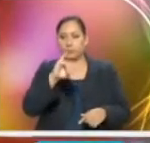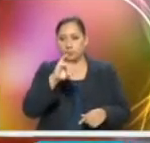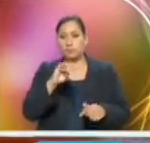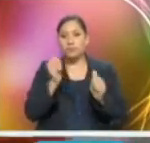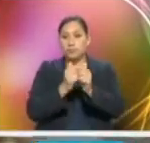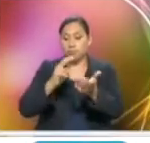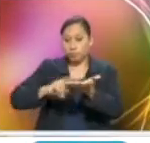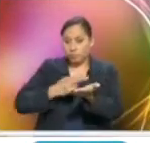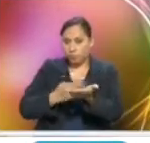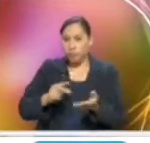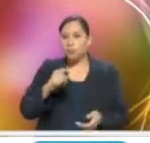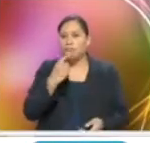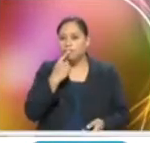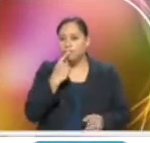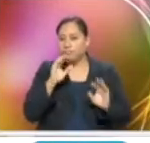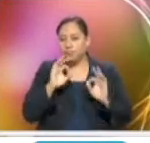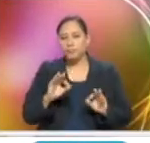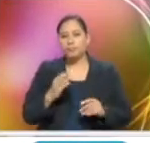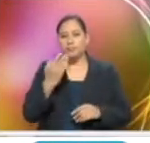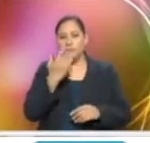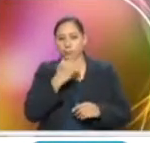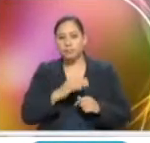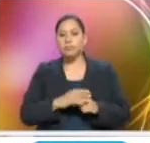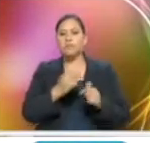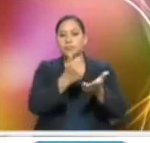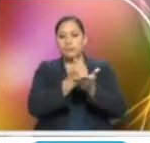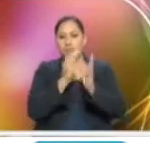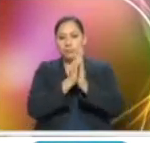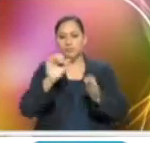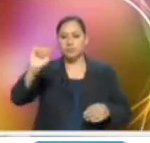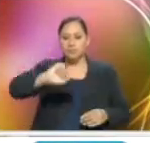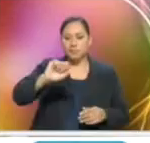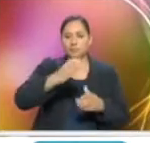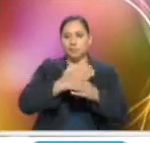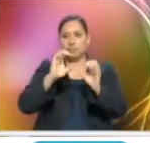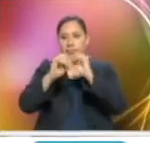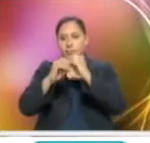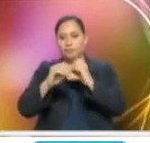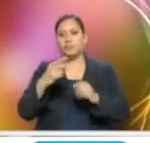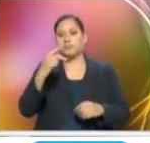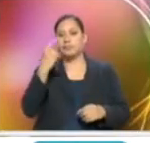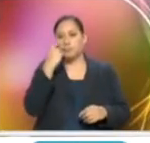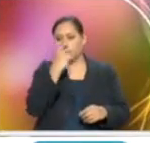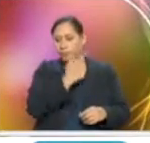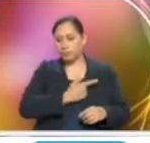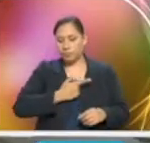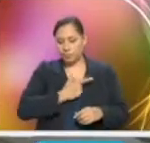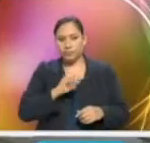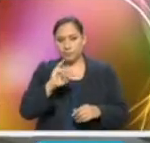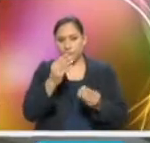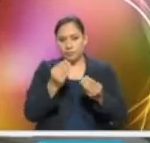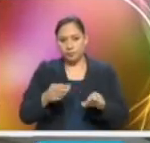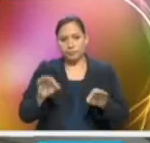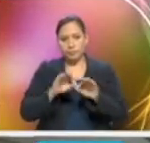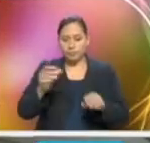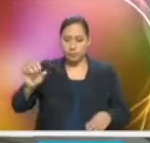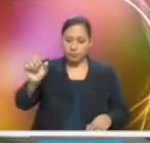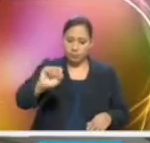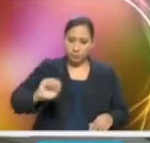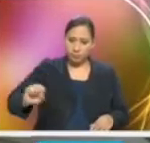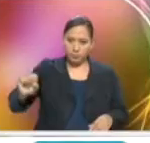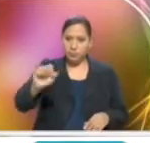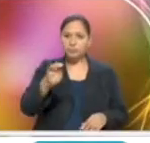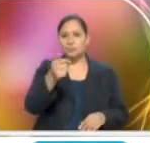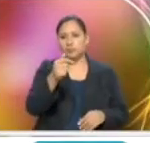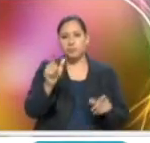la mantequilla le da un saborzazo. Claro. Ayúdame con la sal y la pimienta, Sal y porfa. pimienta al gusto. Sal y pimienta, sí, es importante. Darle